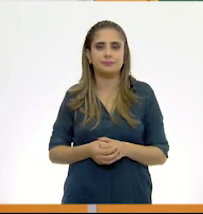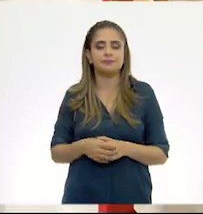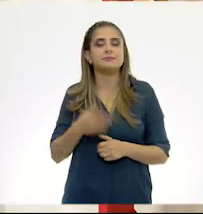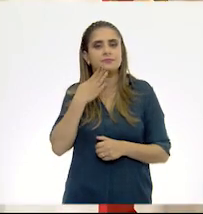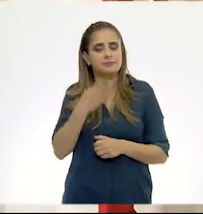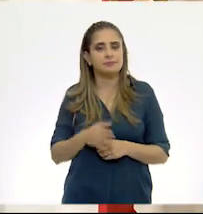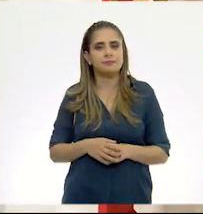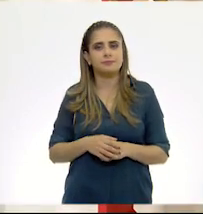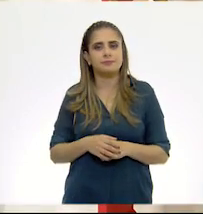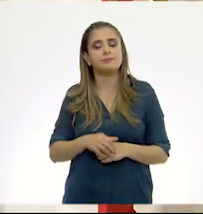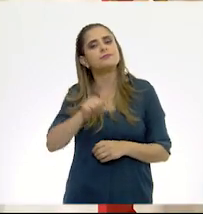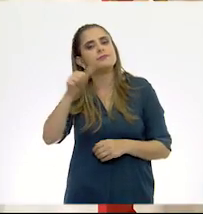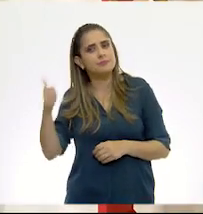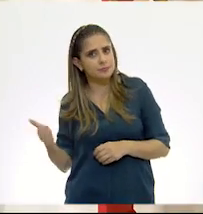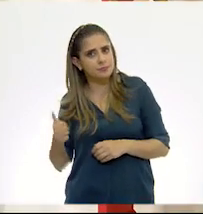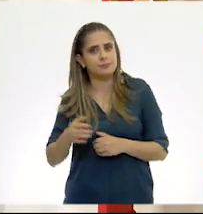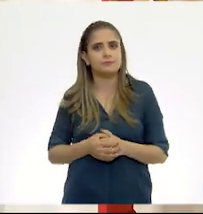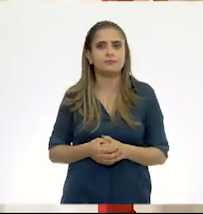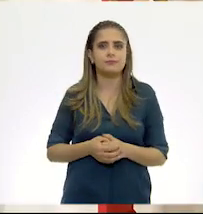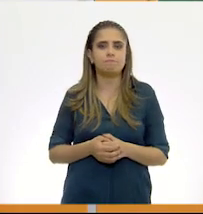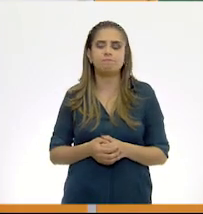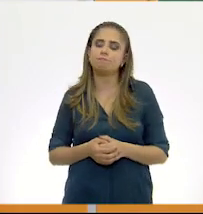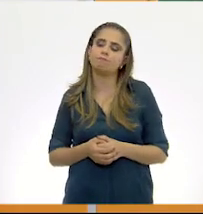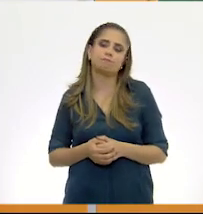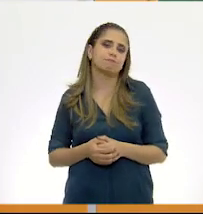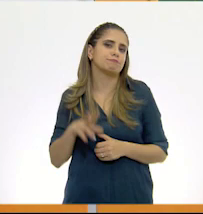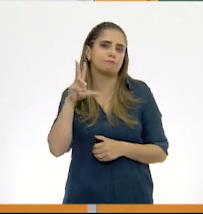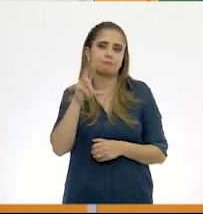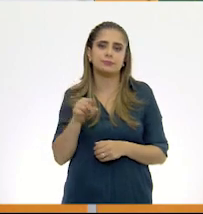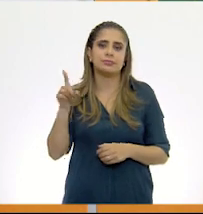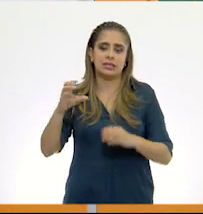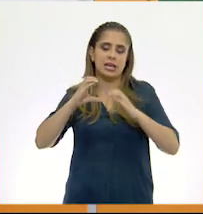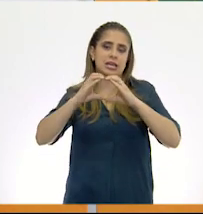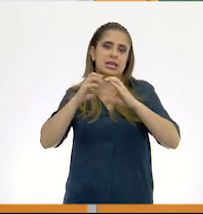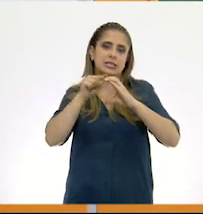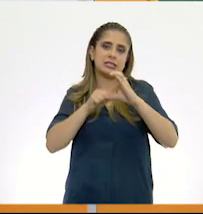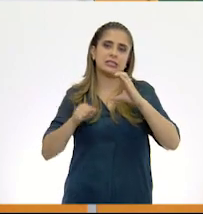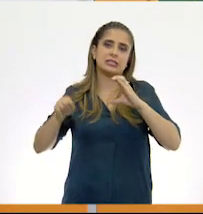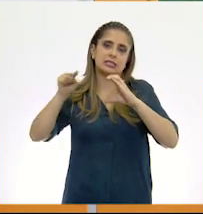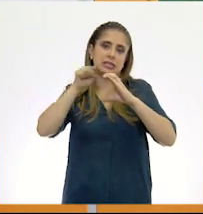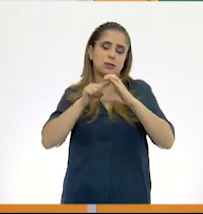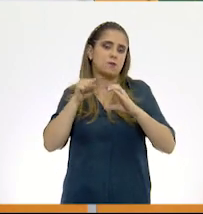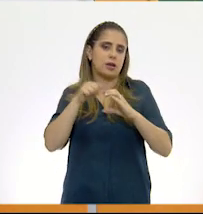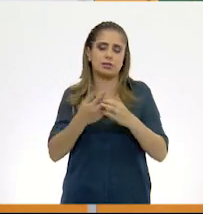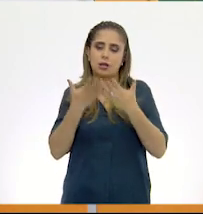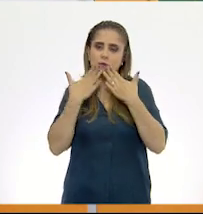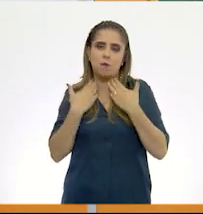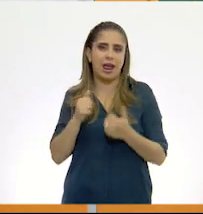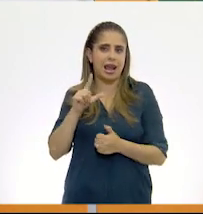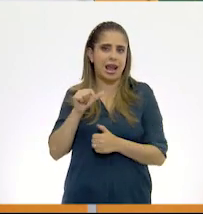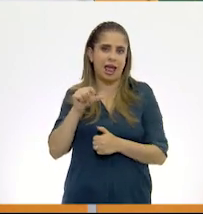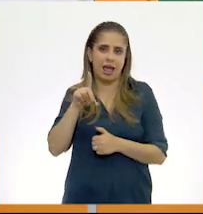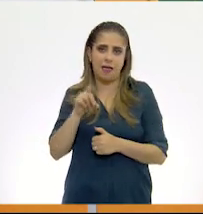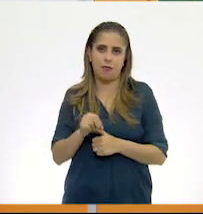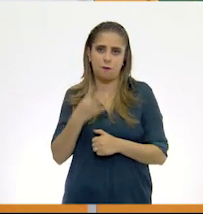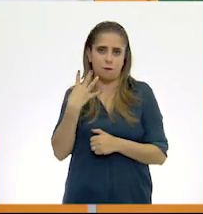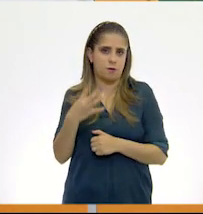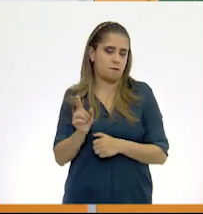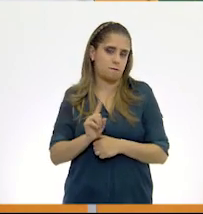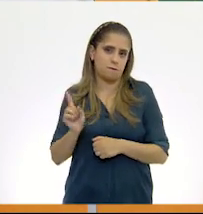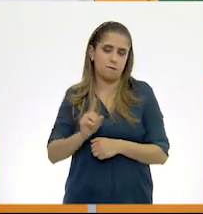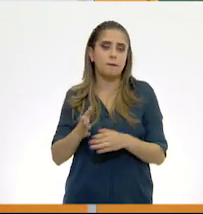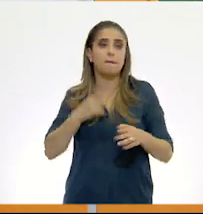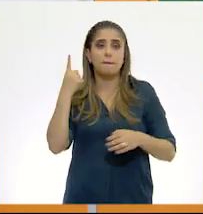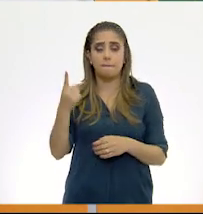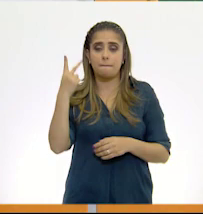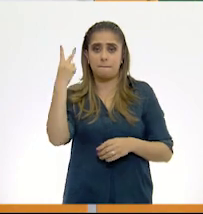Muy bien. A ver, esta otra, pues no, es un círculo y ya habíamos dicho que no, no tiene cuatro lados. Uh-huh. Esta, a ver, ayúdenme a contar.